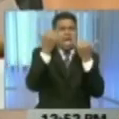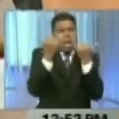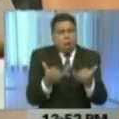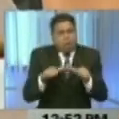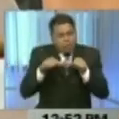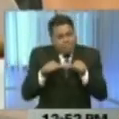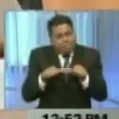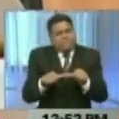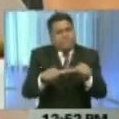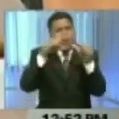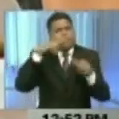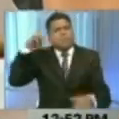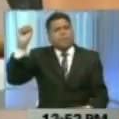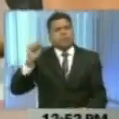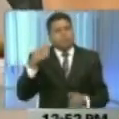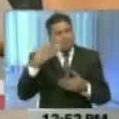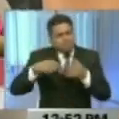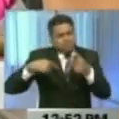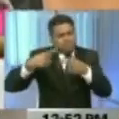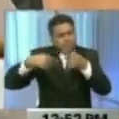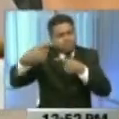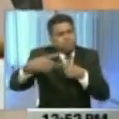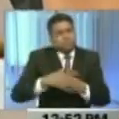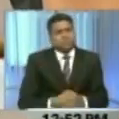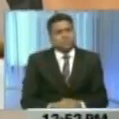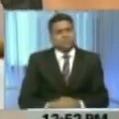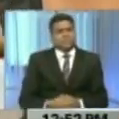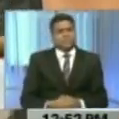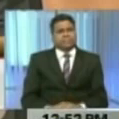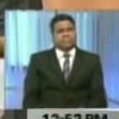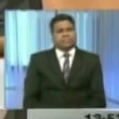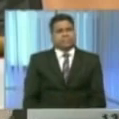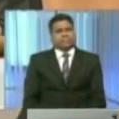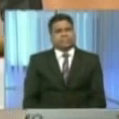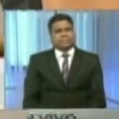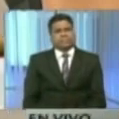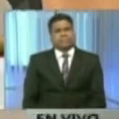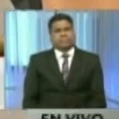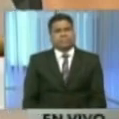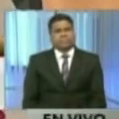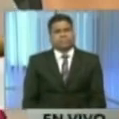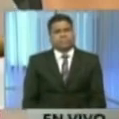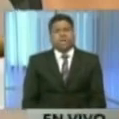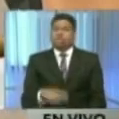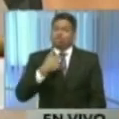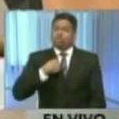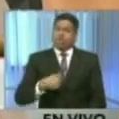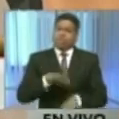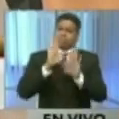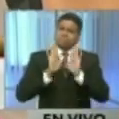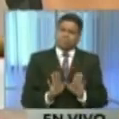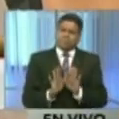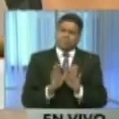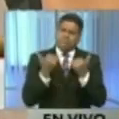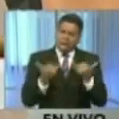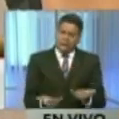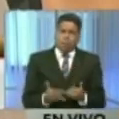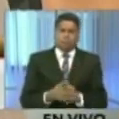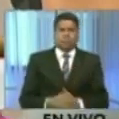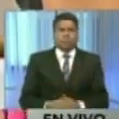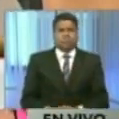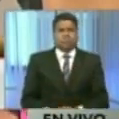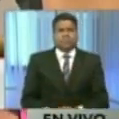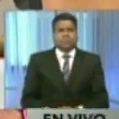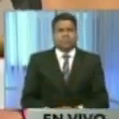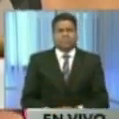Maduro ha defendido por sobre todas las dificultades creadas. Y yo voy a detenerme también en este aspecto que